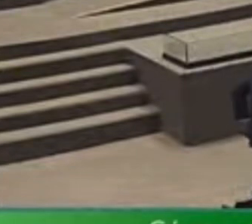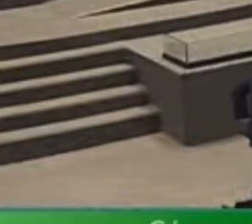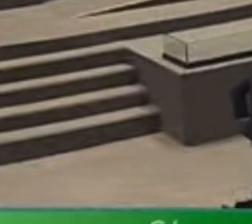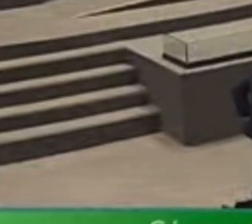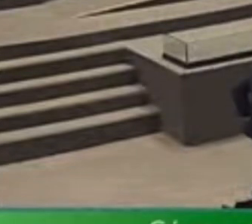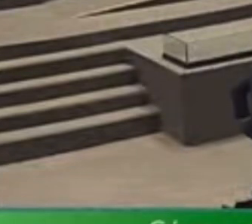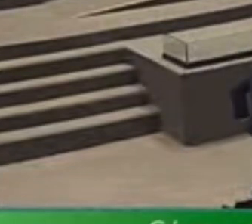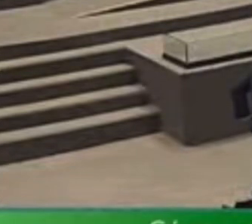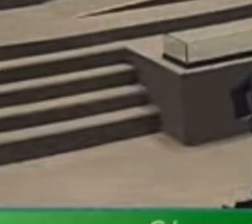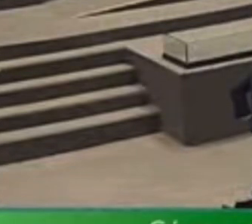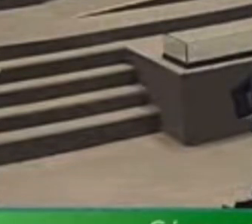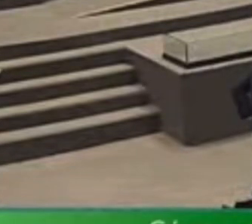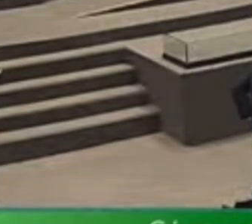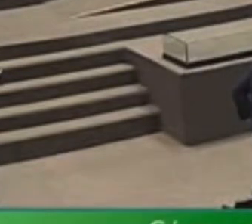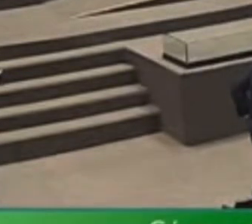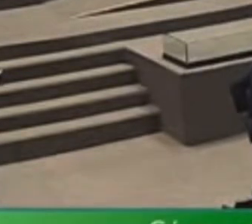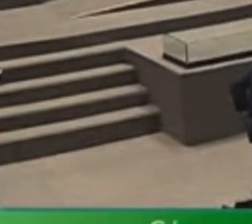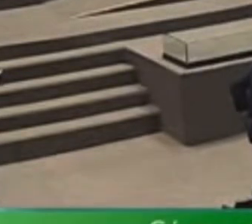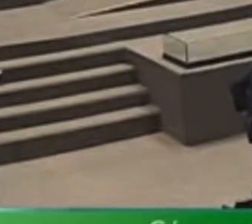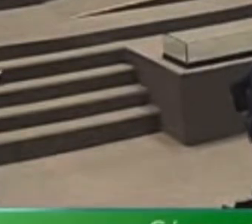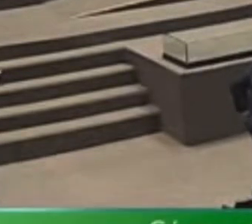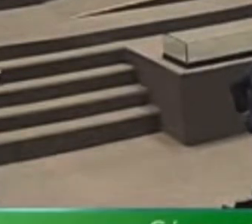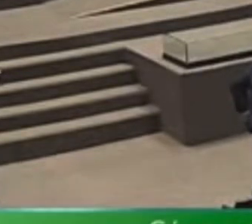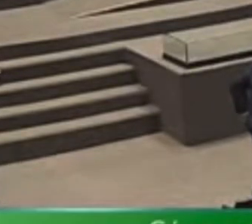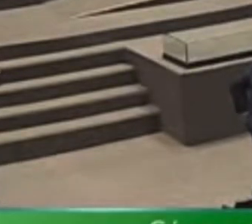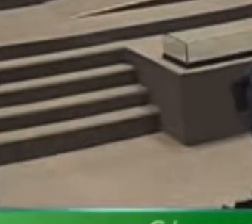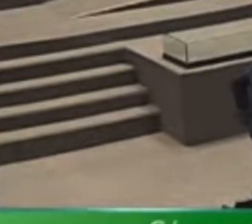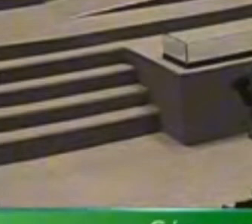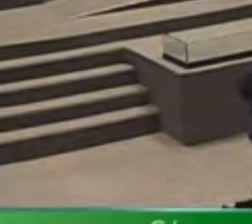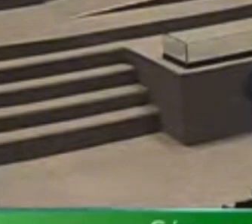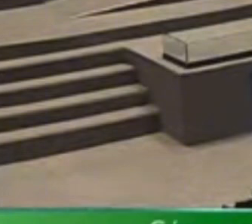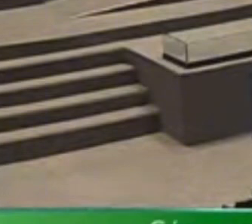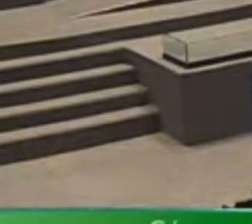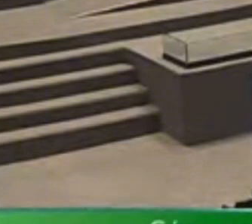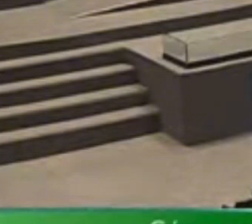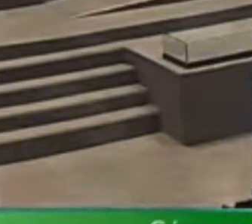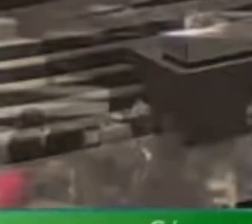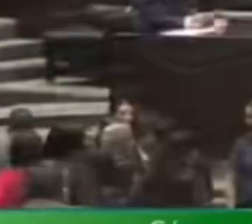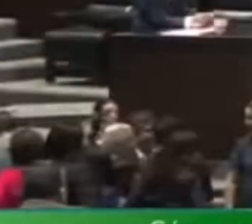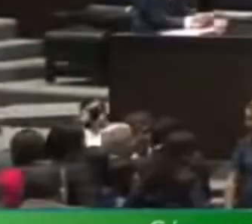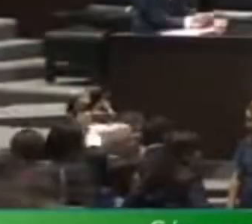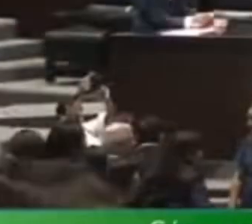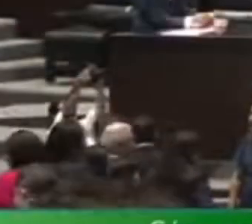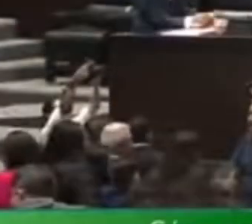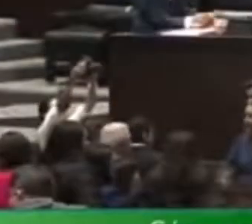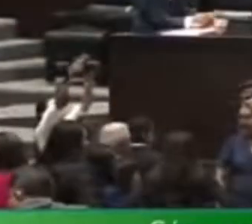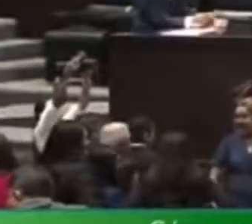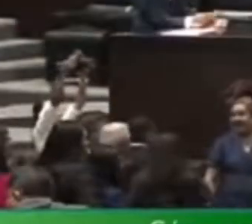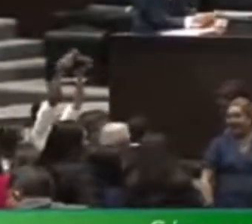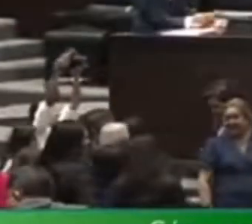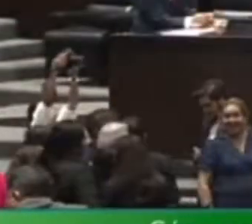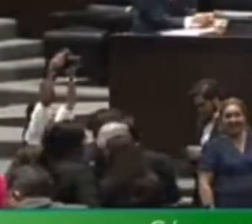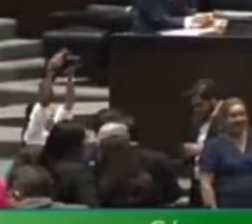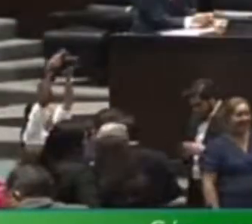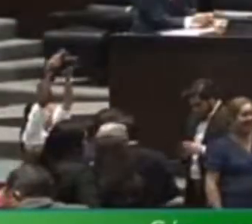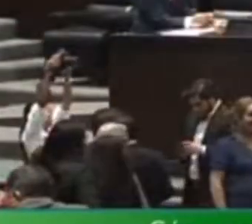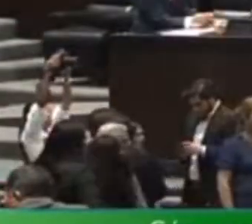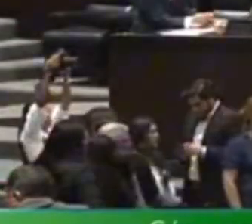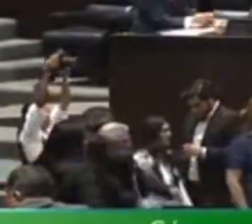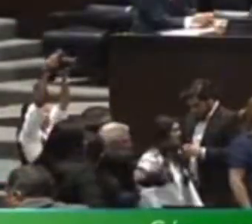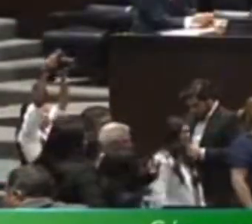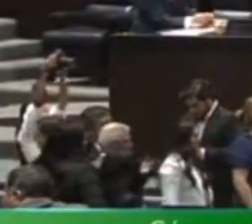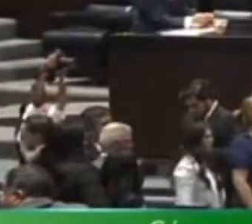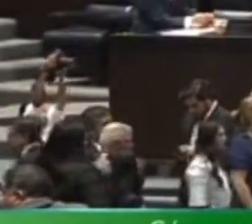Diputada Aleida Alavés, ¿con qué objeto? Moción de orden, presidenta. Adelante, diputada.